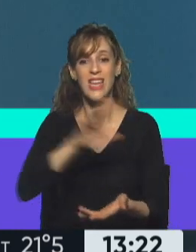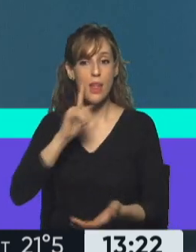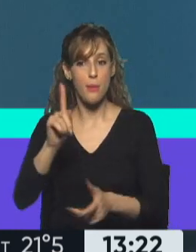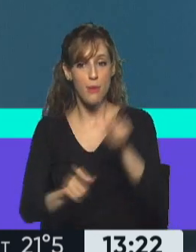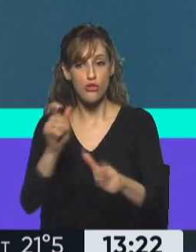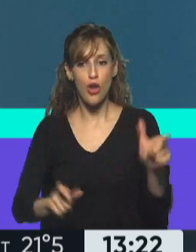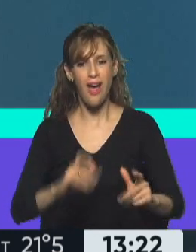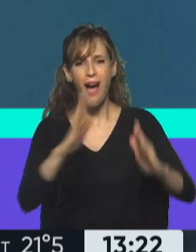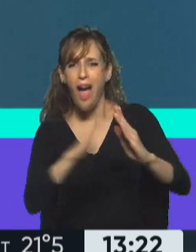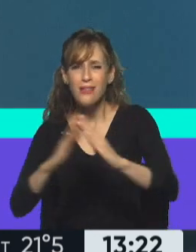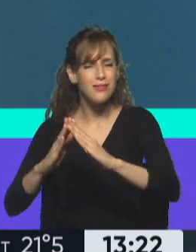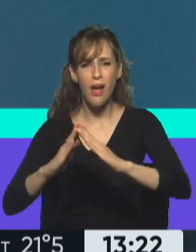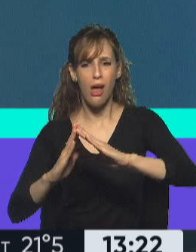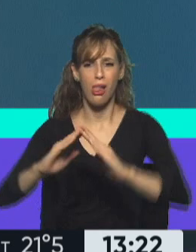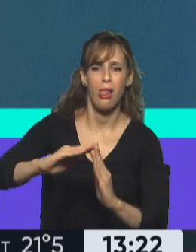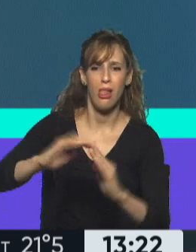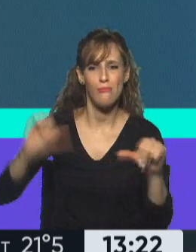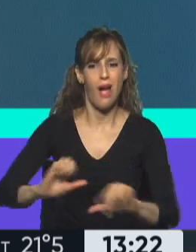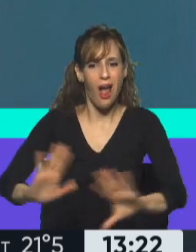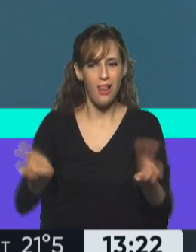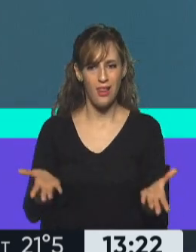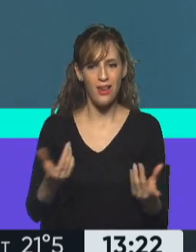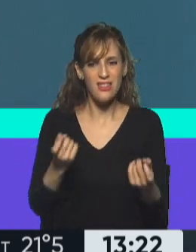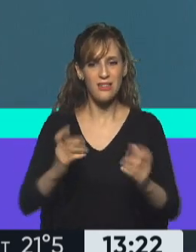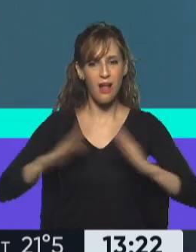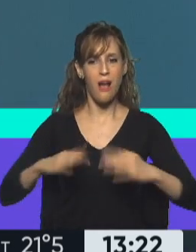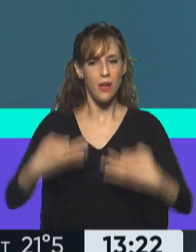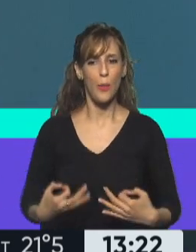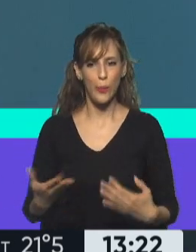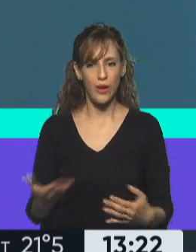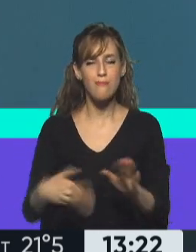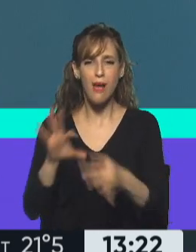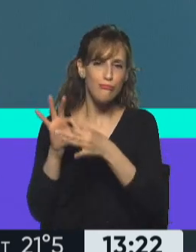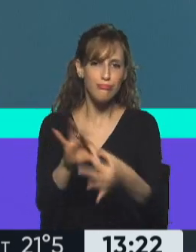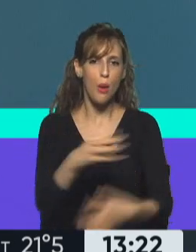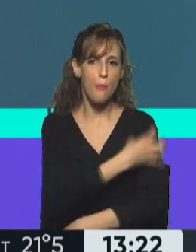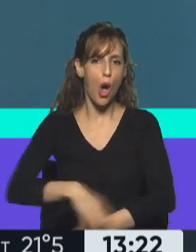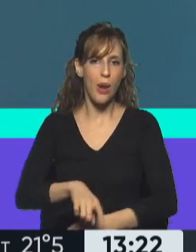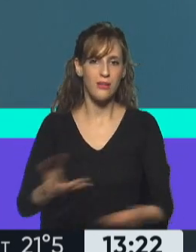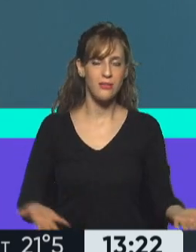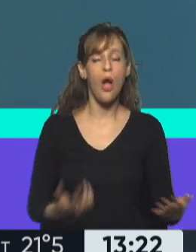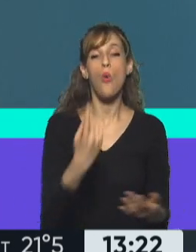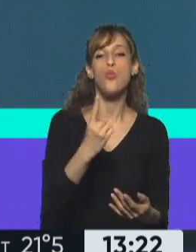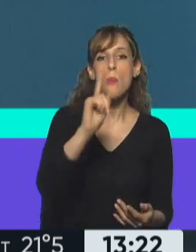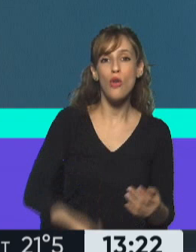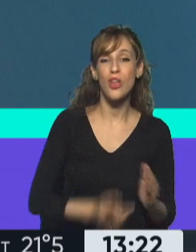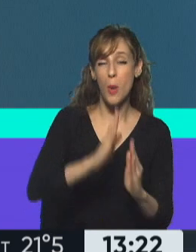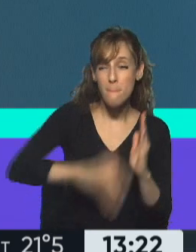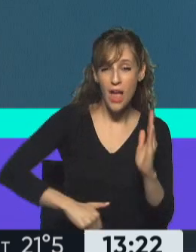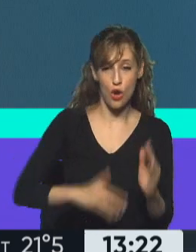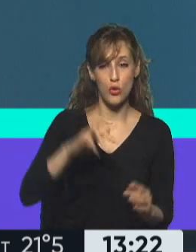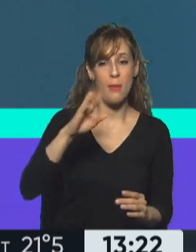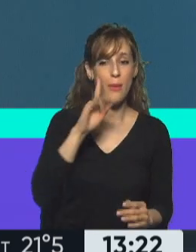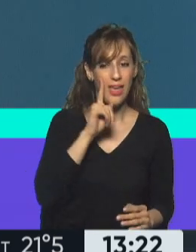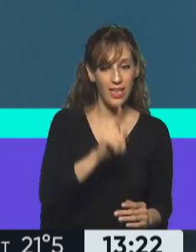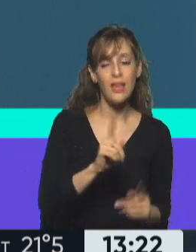donde vivir. Y es sinónimo de pobreza y está directamente relacionado con la pobreza. Tenemos menos de un 1% del PBI otorgados